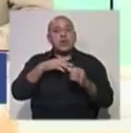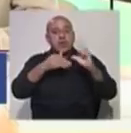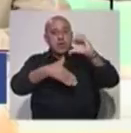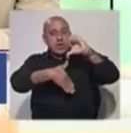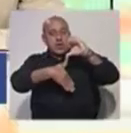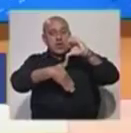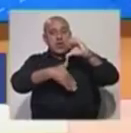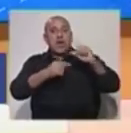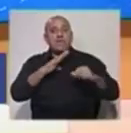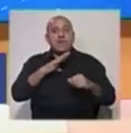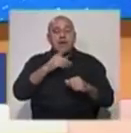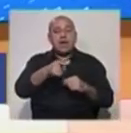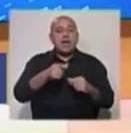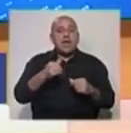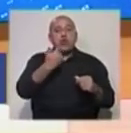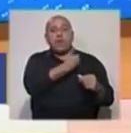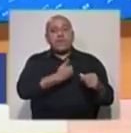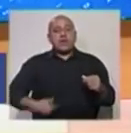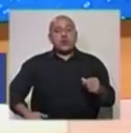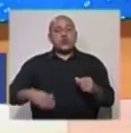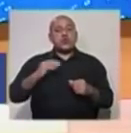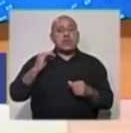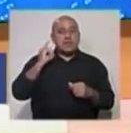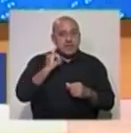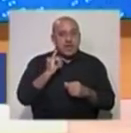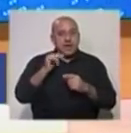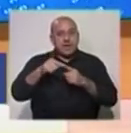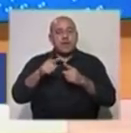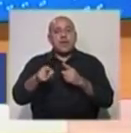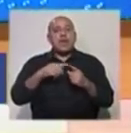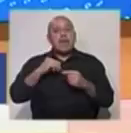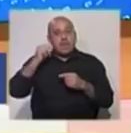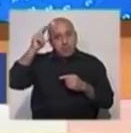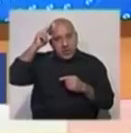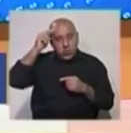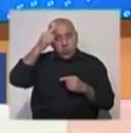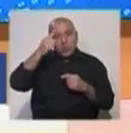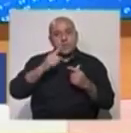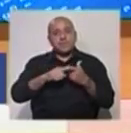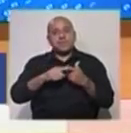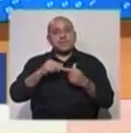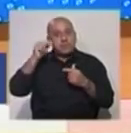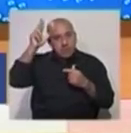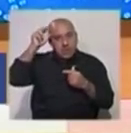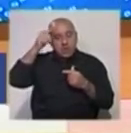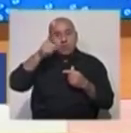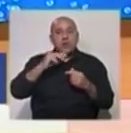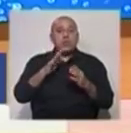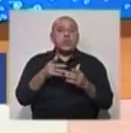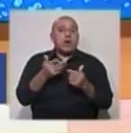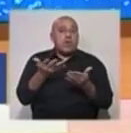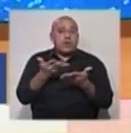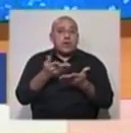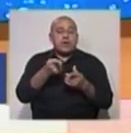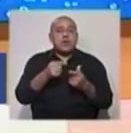la izquierda. En Perú... Bueno, en Perú, sí, obviamente... El presidente que acaba de caer, Pablo Kuczynski.